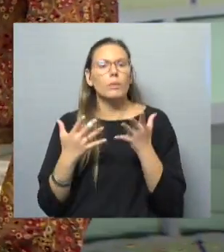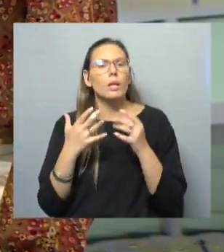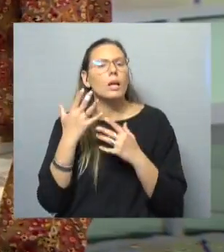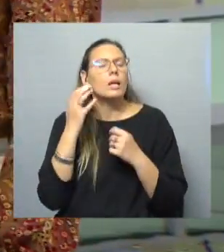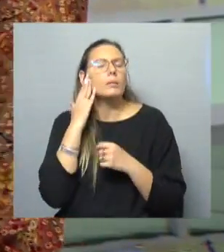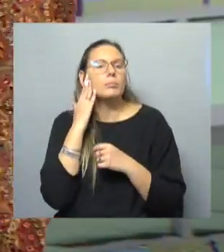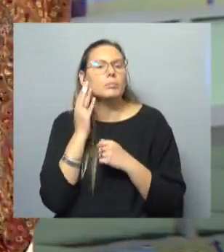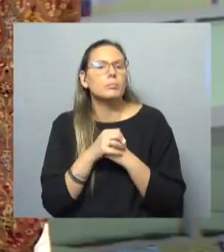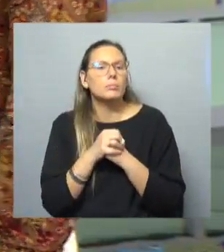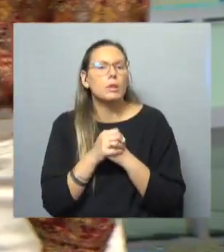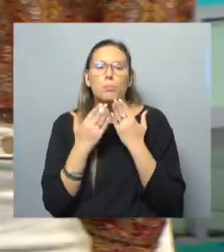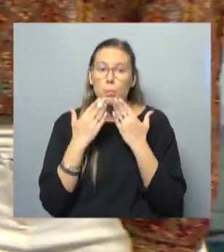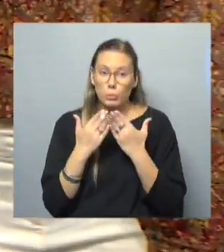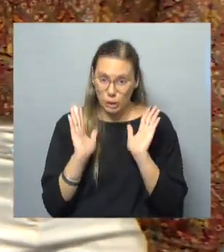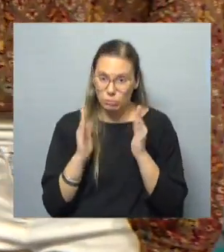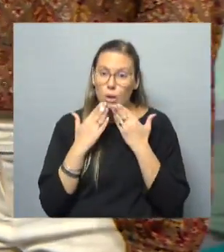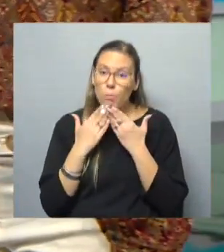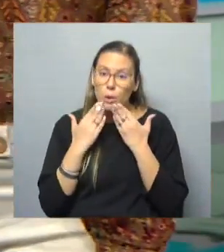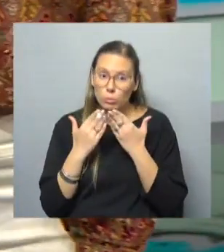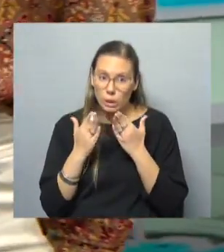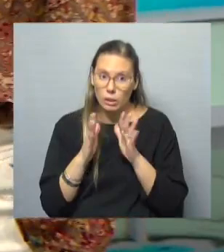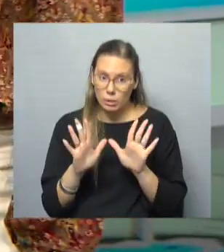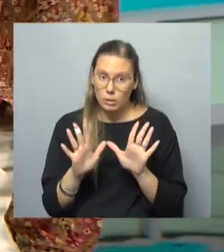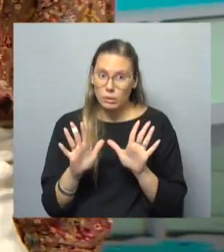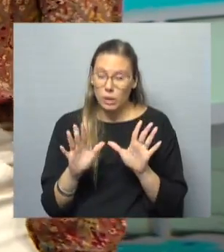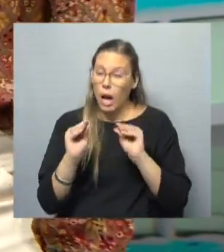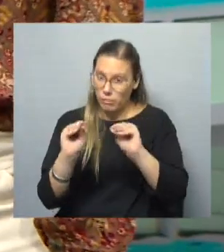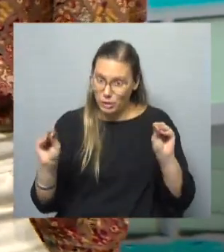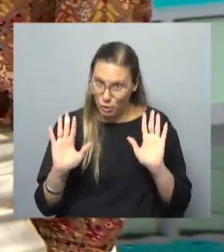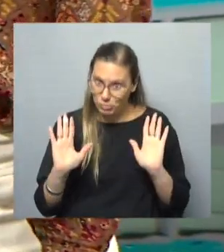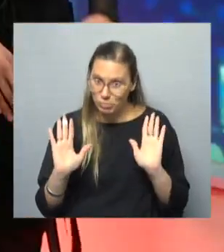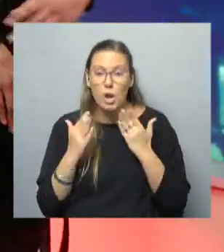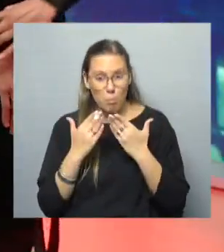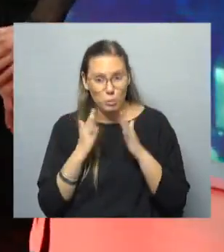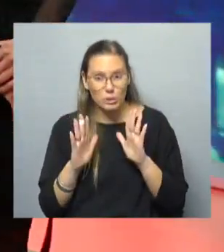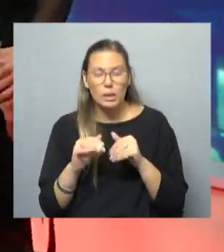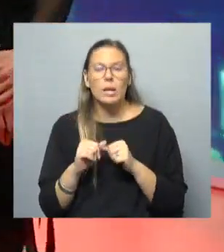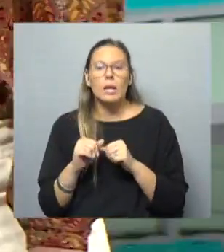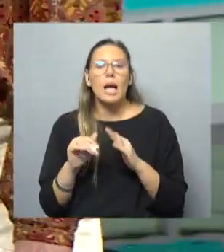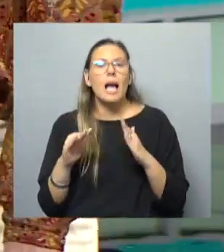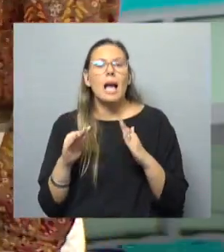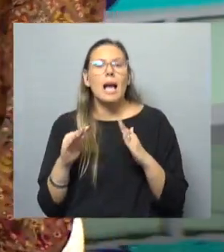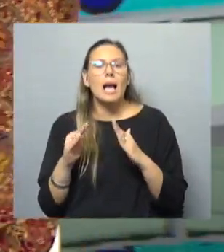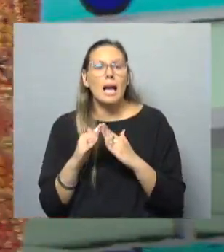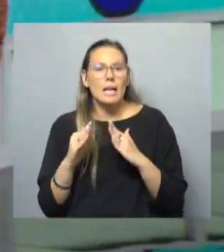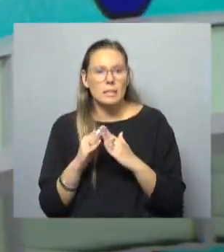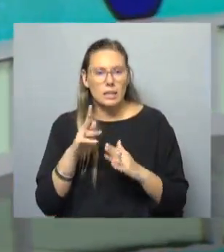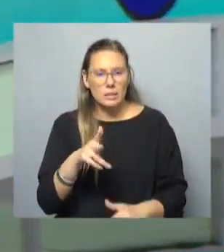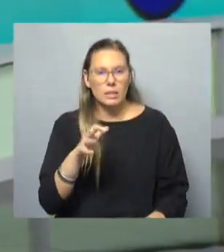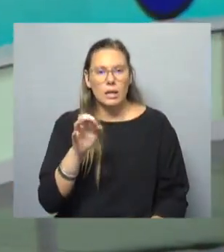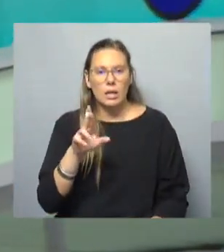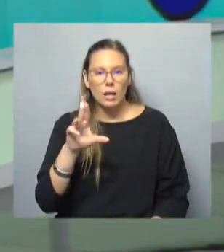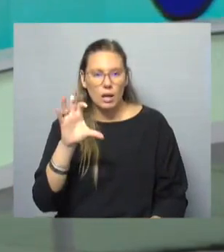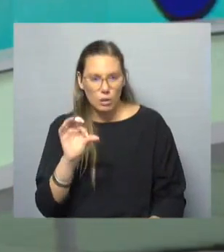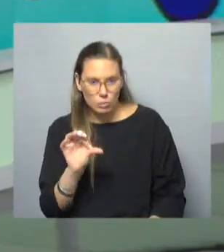por... voy a preguntar mucho, ¿no? Sí, de está cosas. Bien. Estamos para esto. las casas. y House, en este caso